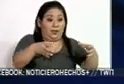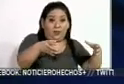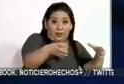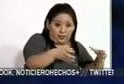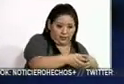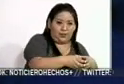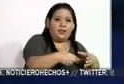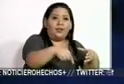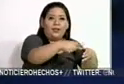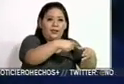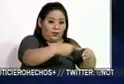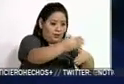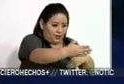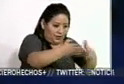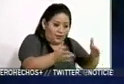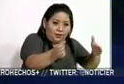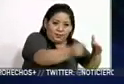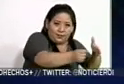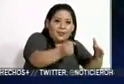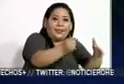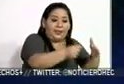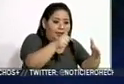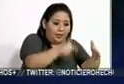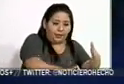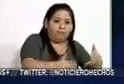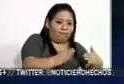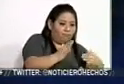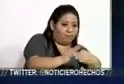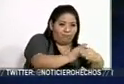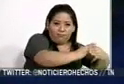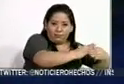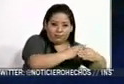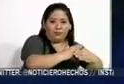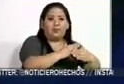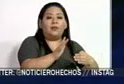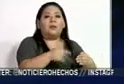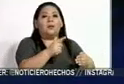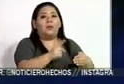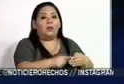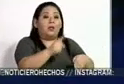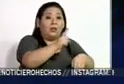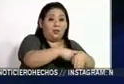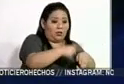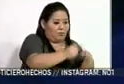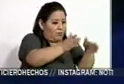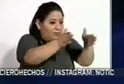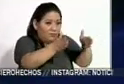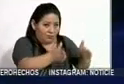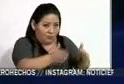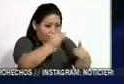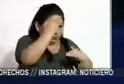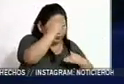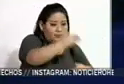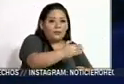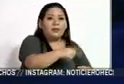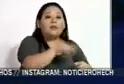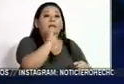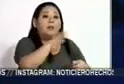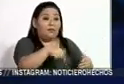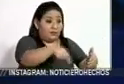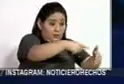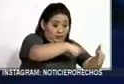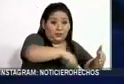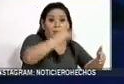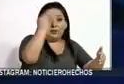dentro de esos sitios, dentro del aislamiento tanto como de la cuarentena, debe de saber que ellos